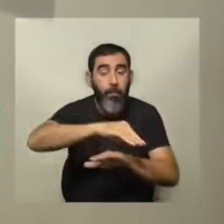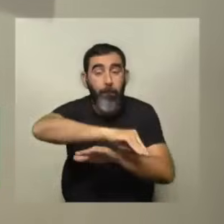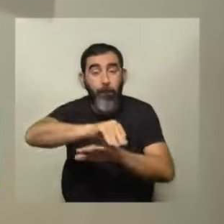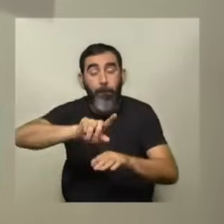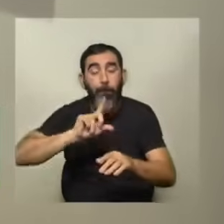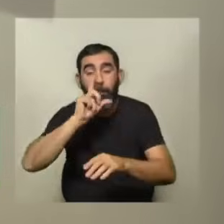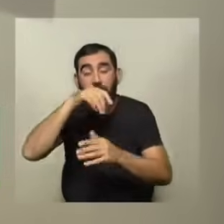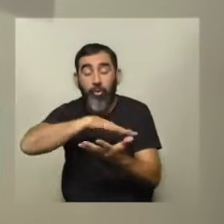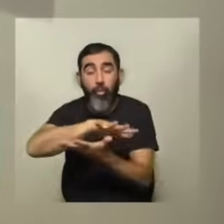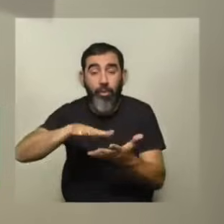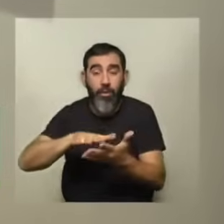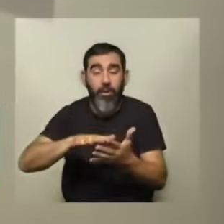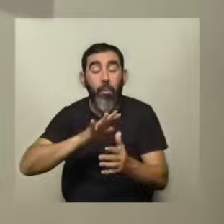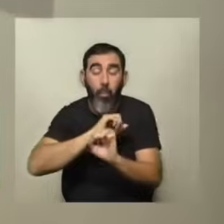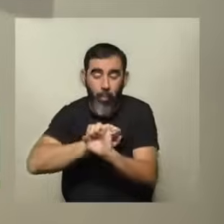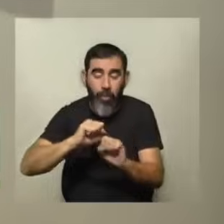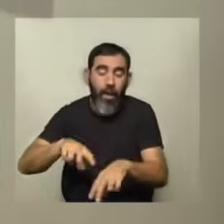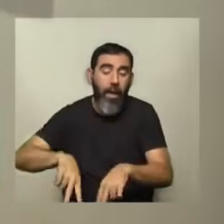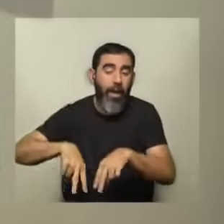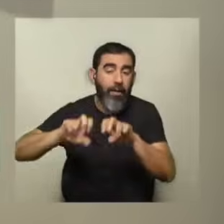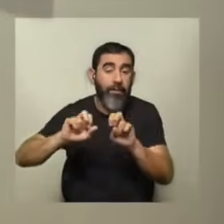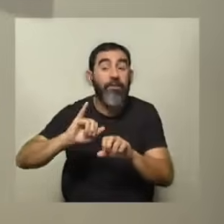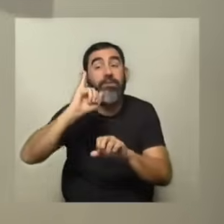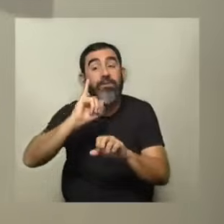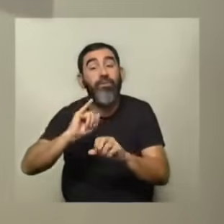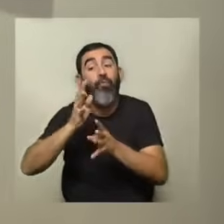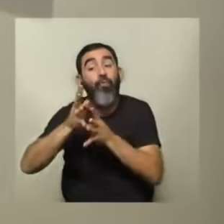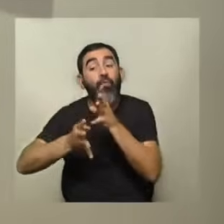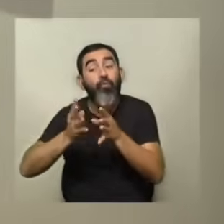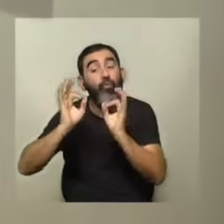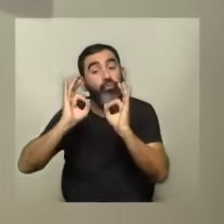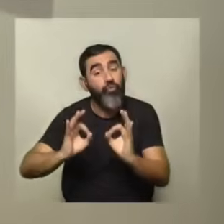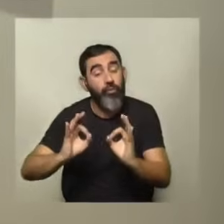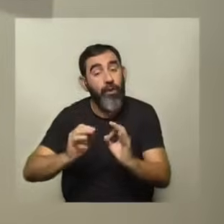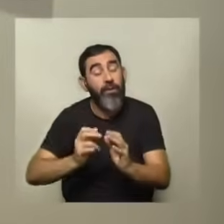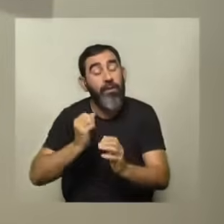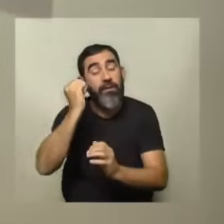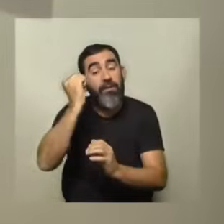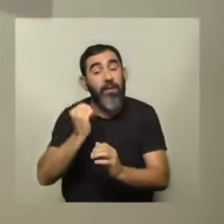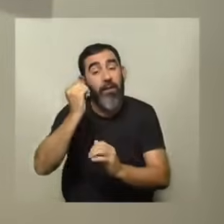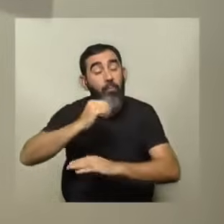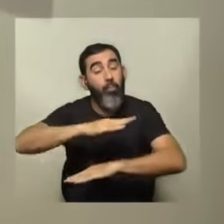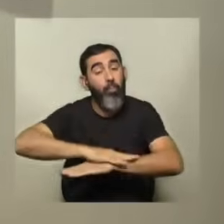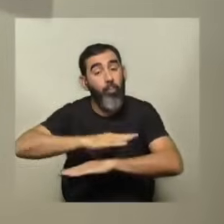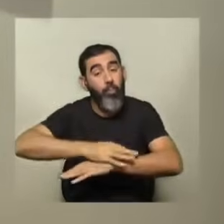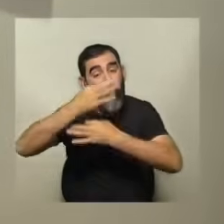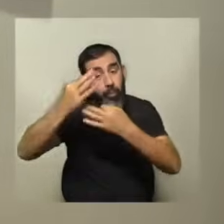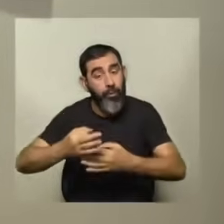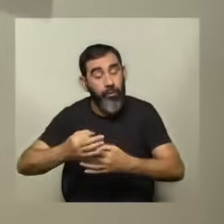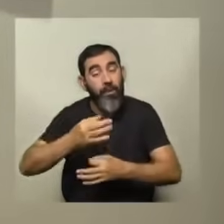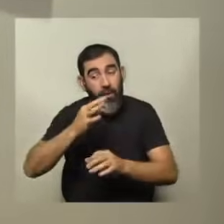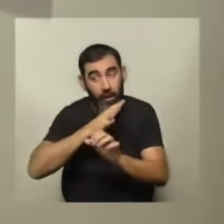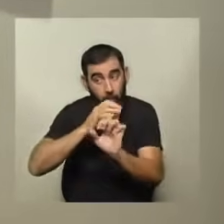metropolitana, estamos en condiciones de analizarlo una vez que entre a funcionar el transporte de carga y que veamos que tenemos